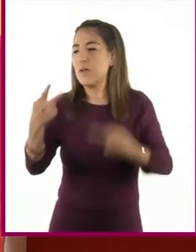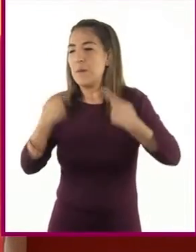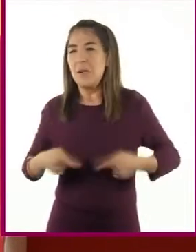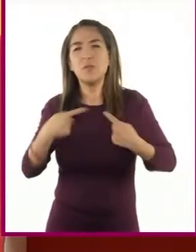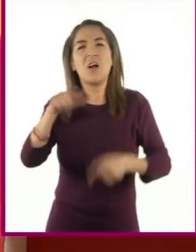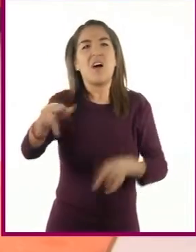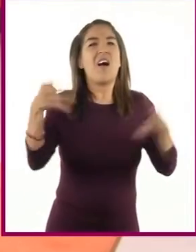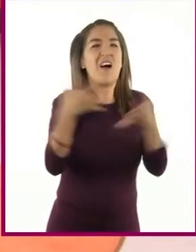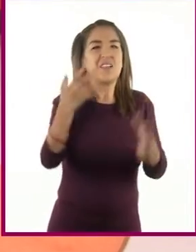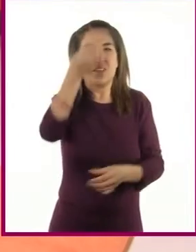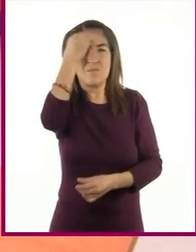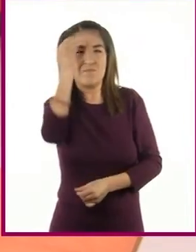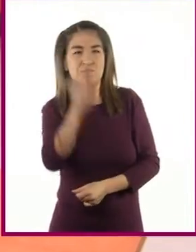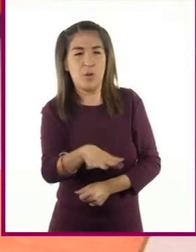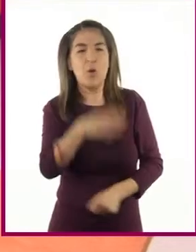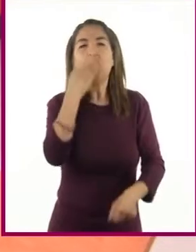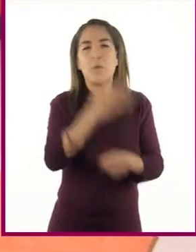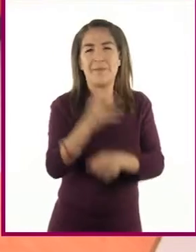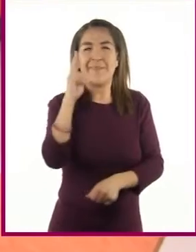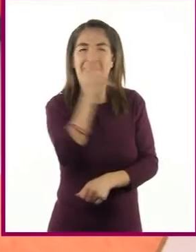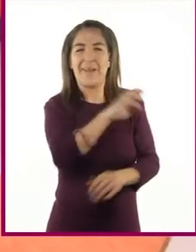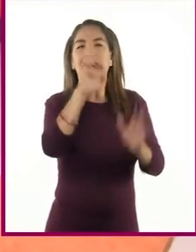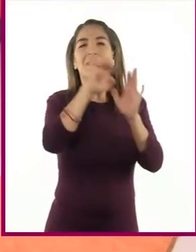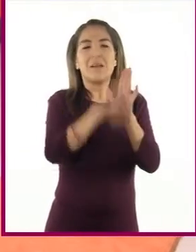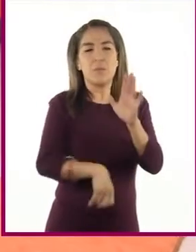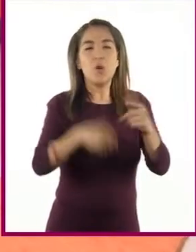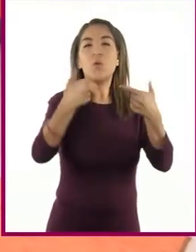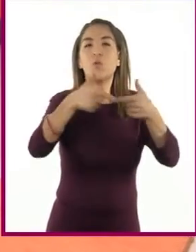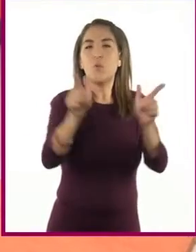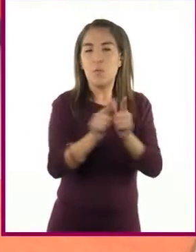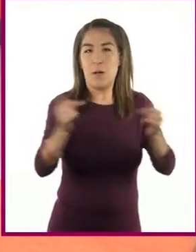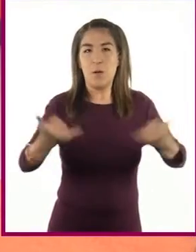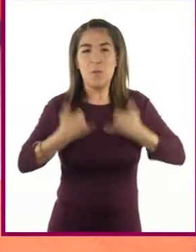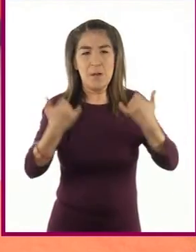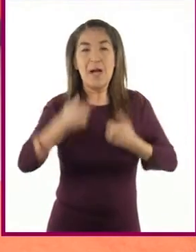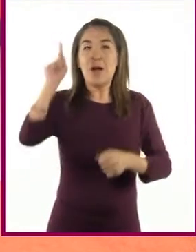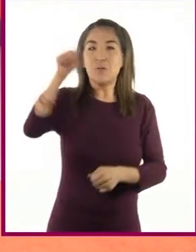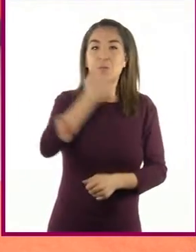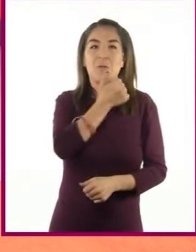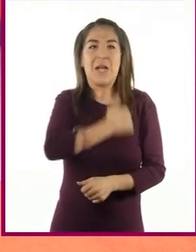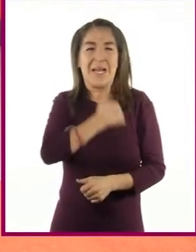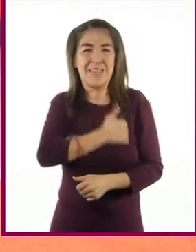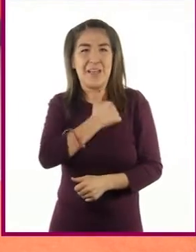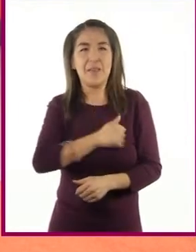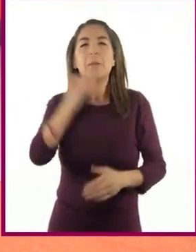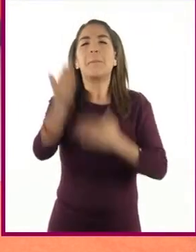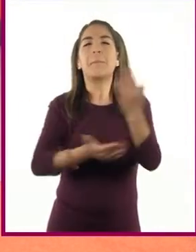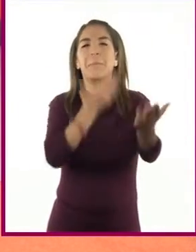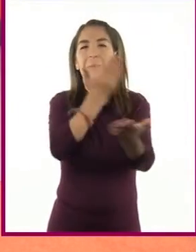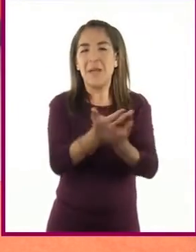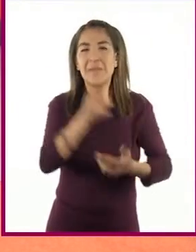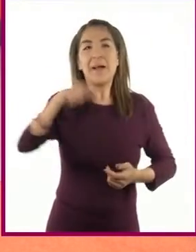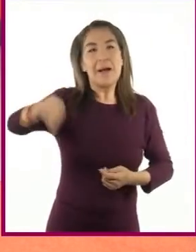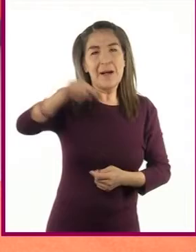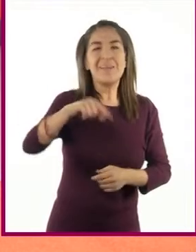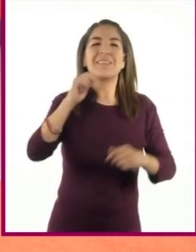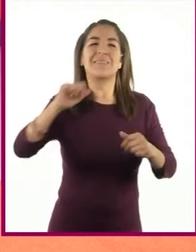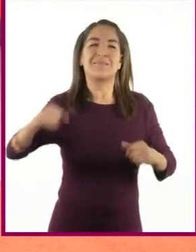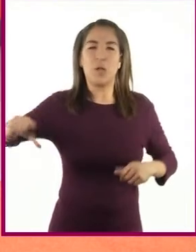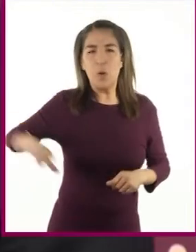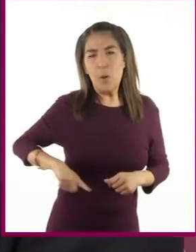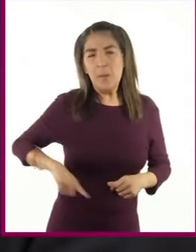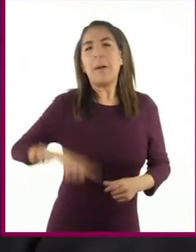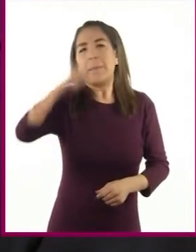daño. Veamos un caso en el que un grupo de jóvenes canadienses está solicitando a las autoridades